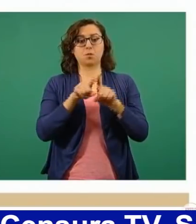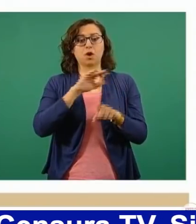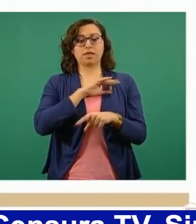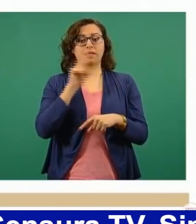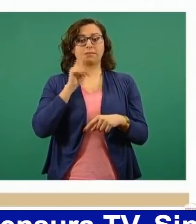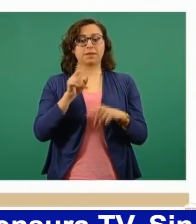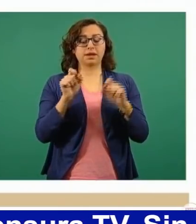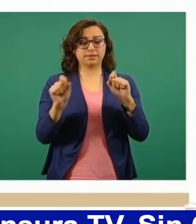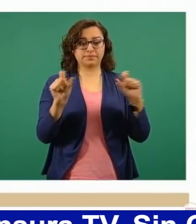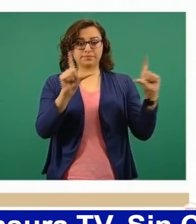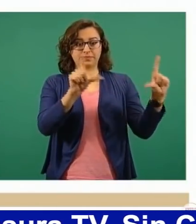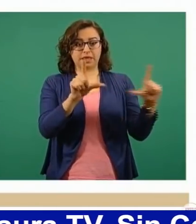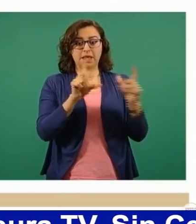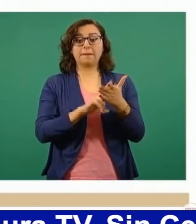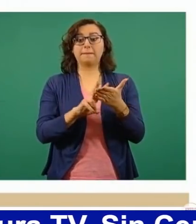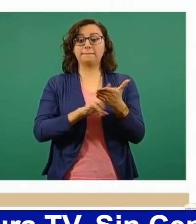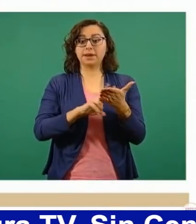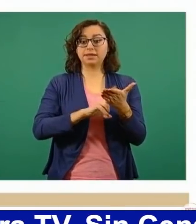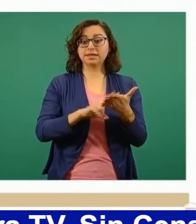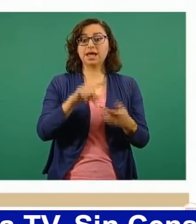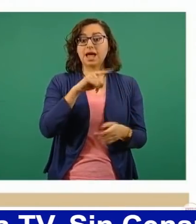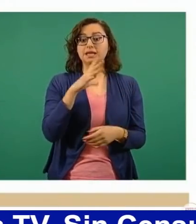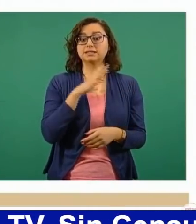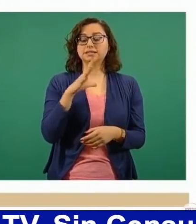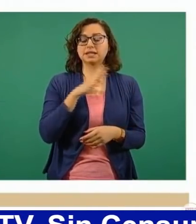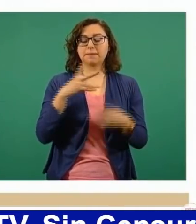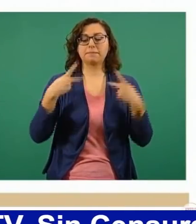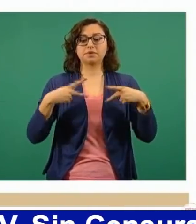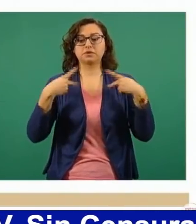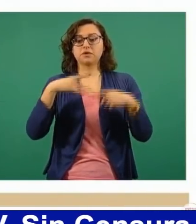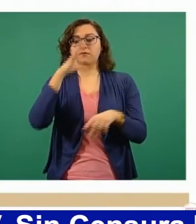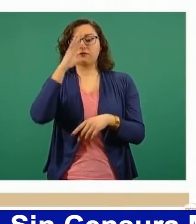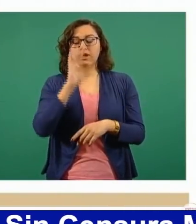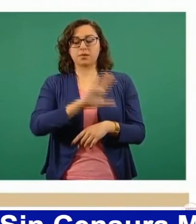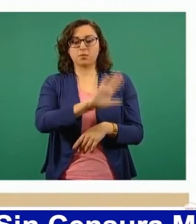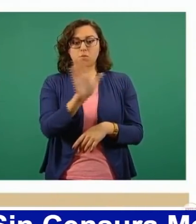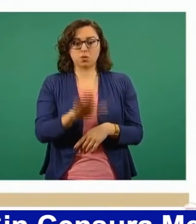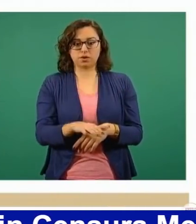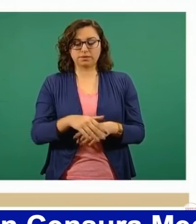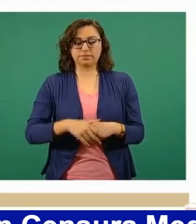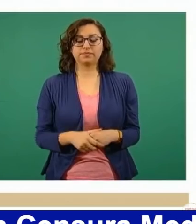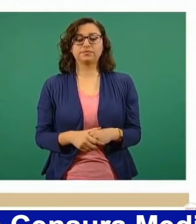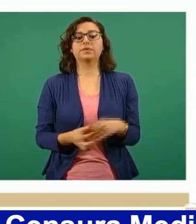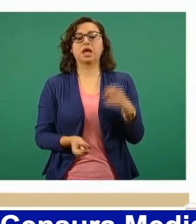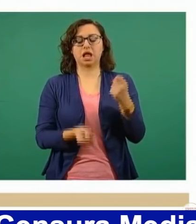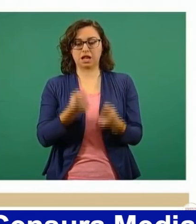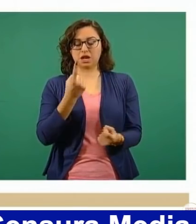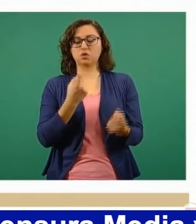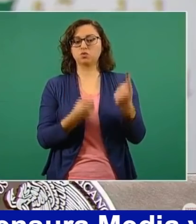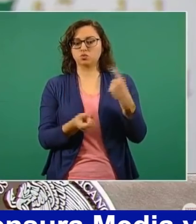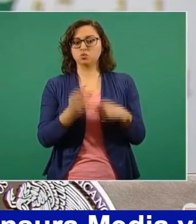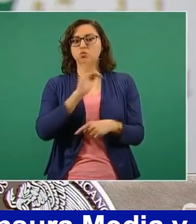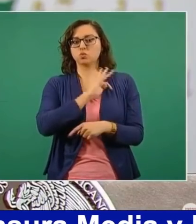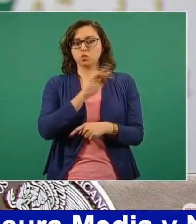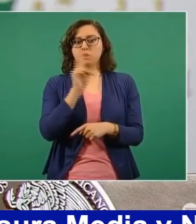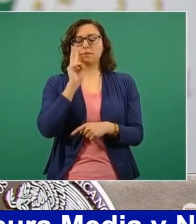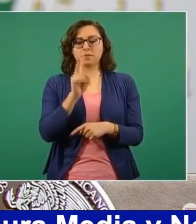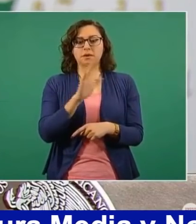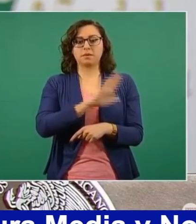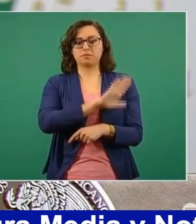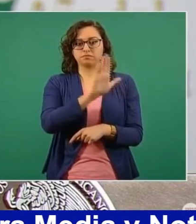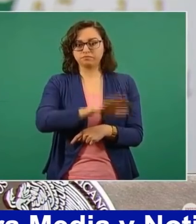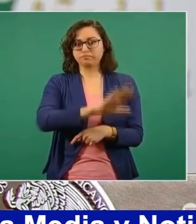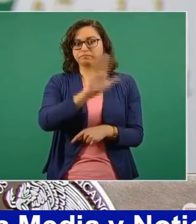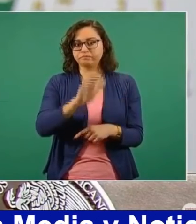en verde, se ve las defunciones. En algunos casos ya se nota un cambio de aumento en las